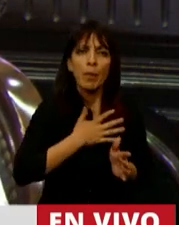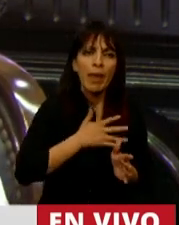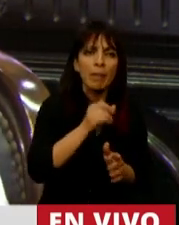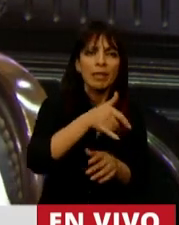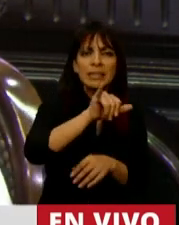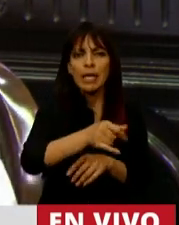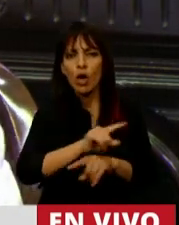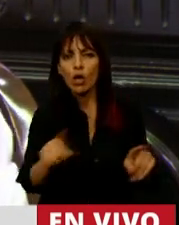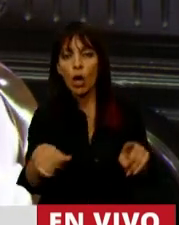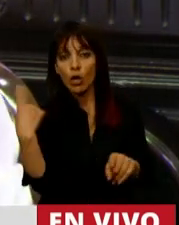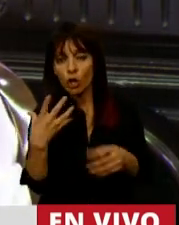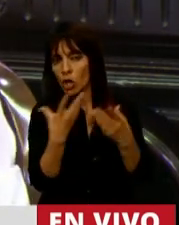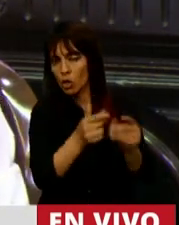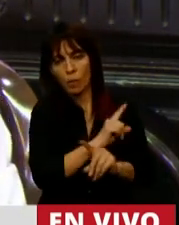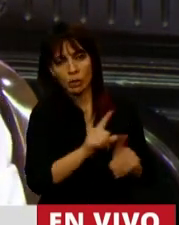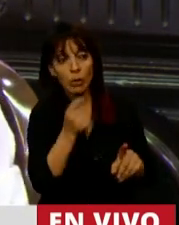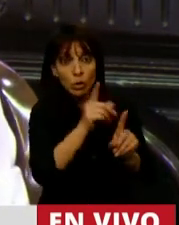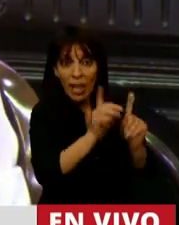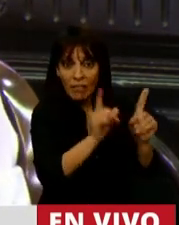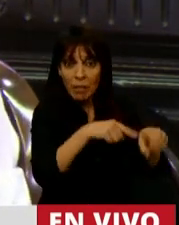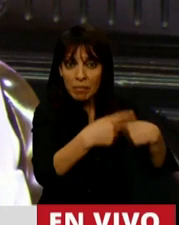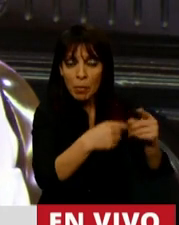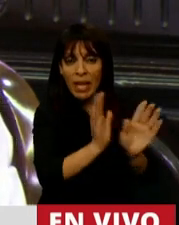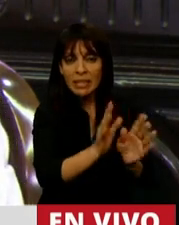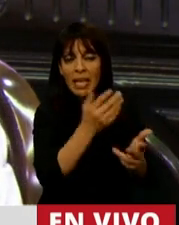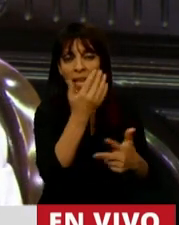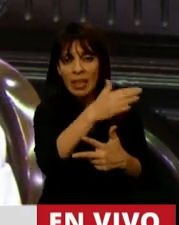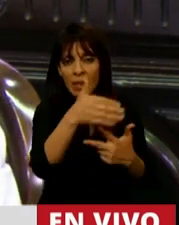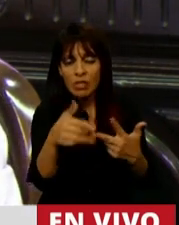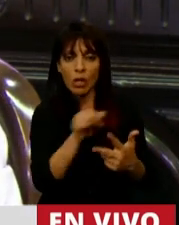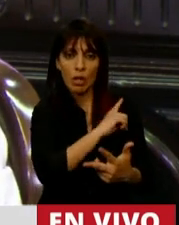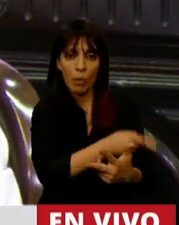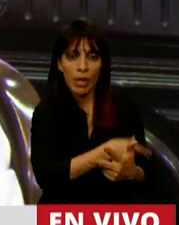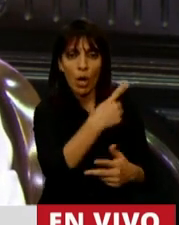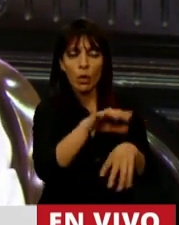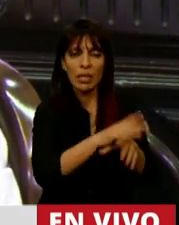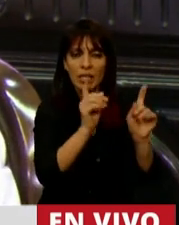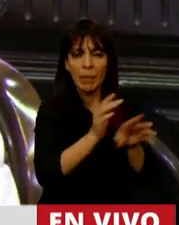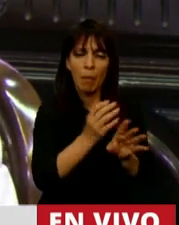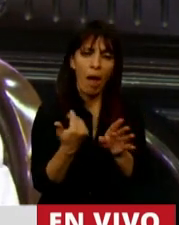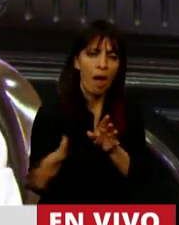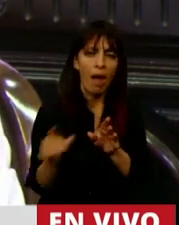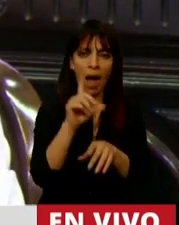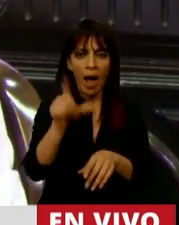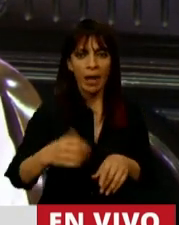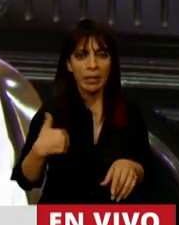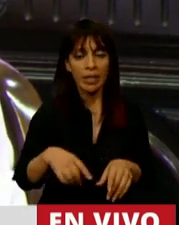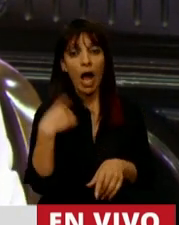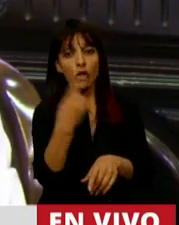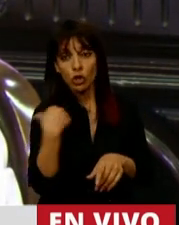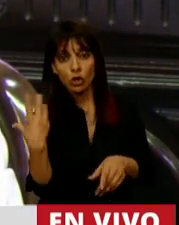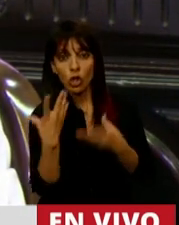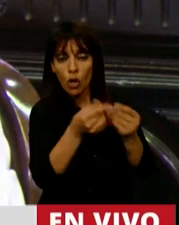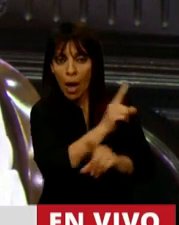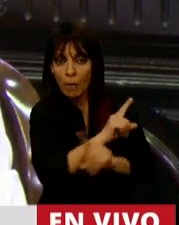No cuente con nosotros, presidente, si van a seguir con la división de poderes y se van a seguir socavando la República. Presidente, no cuente